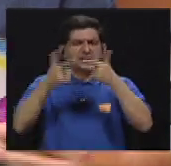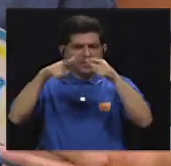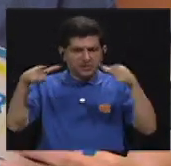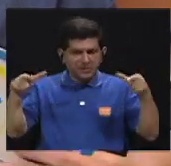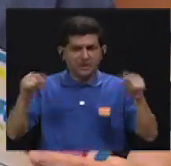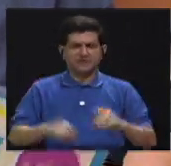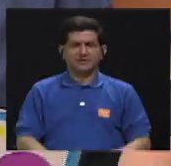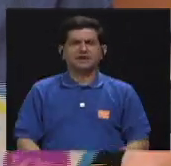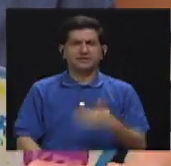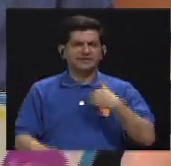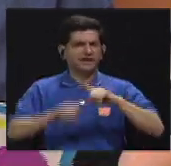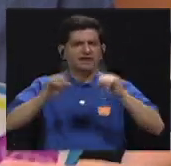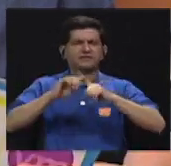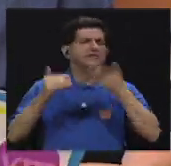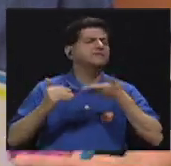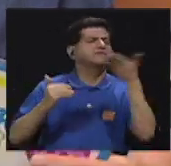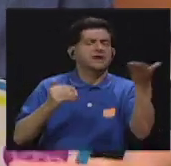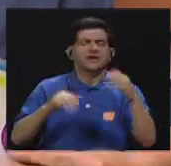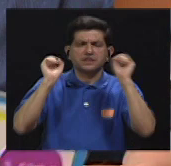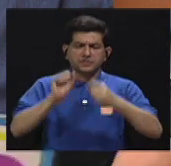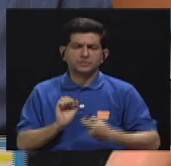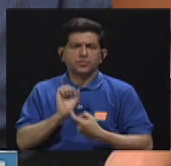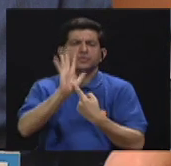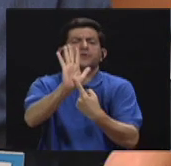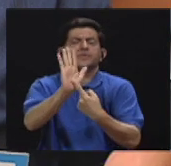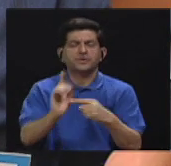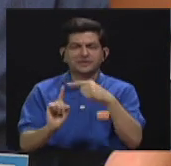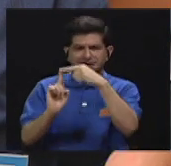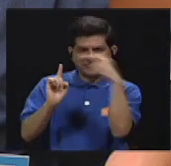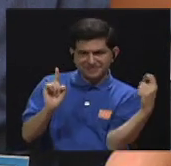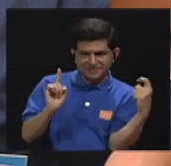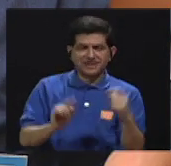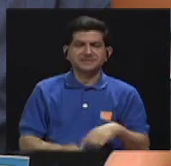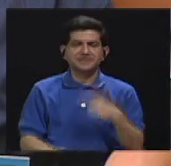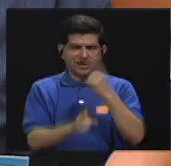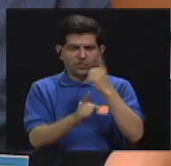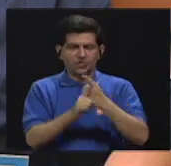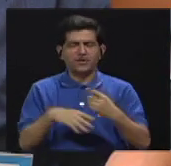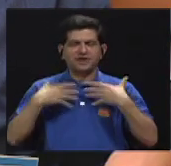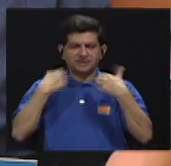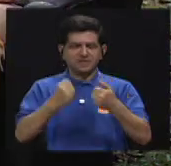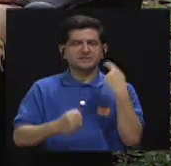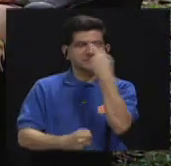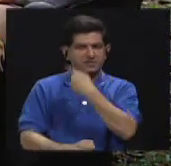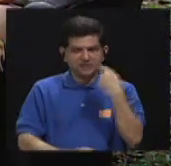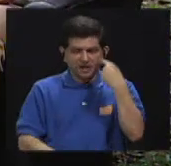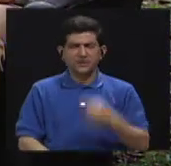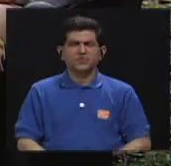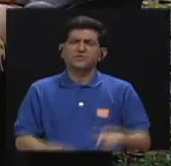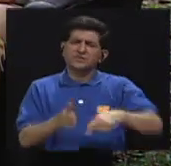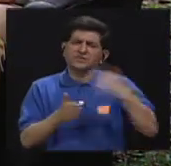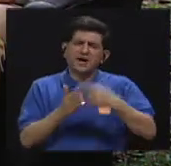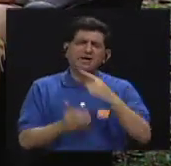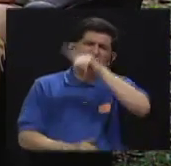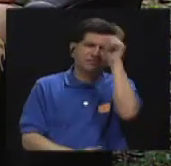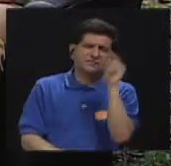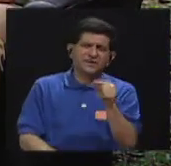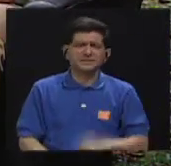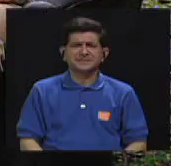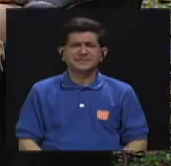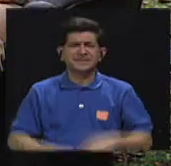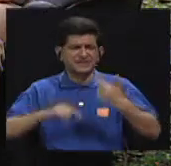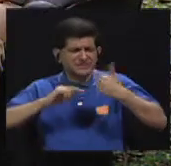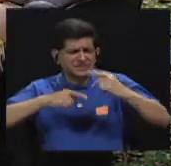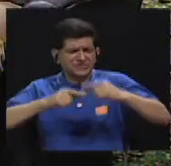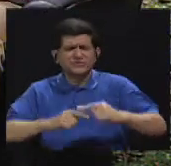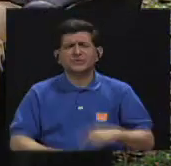lenguaje, tenemos muchas otras cosas que se proyectan a partir desde una adecuada salud bucodental. Claro, y a veces nos preguntamos ese dolor de